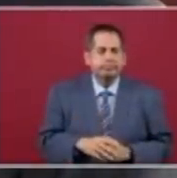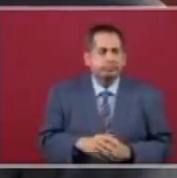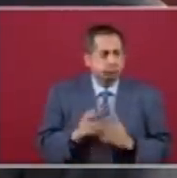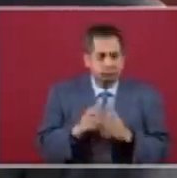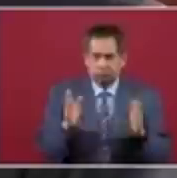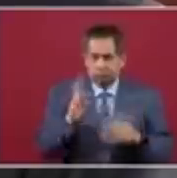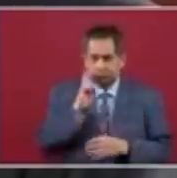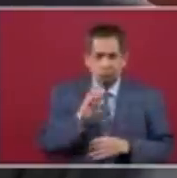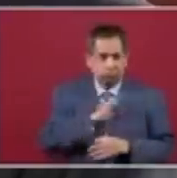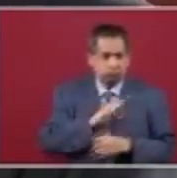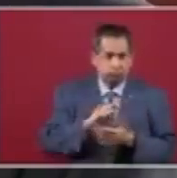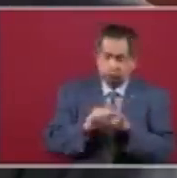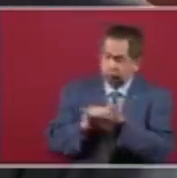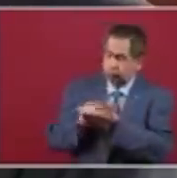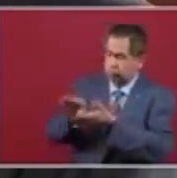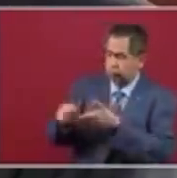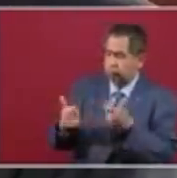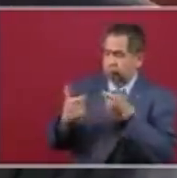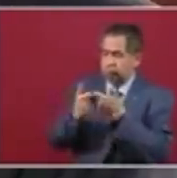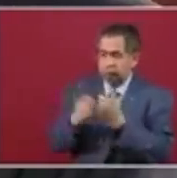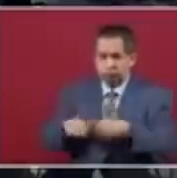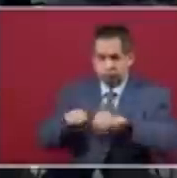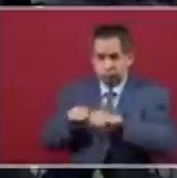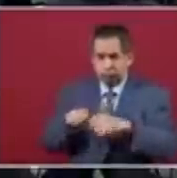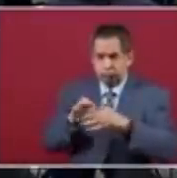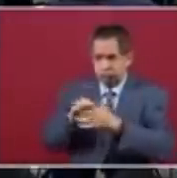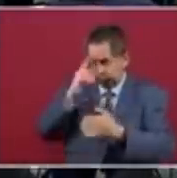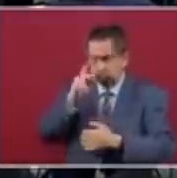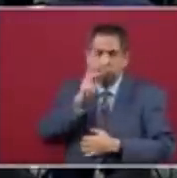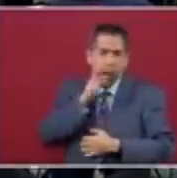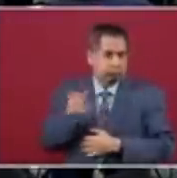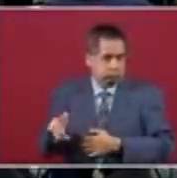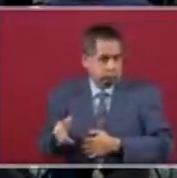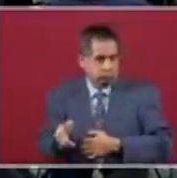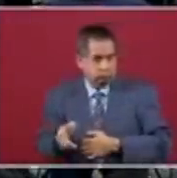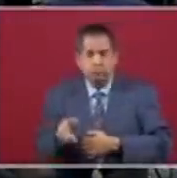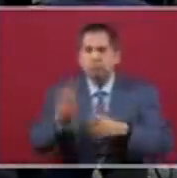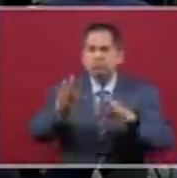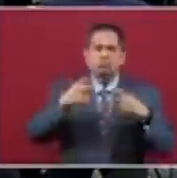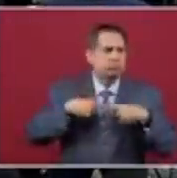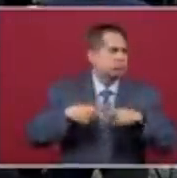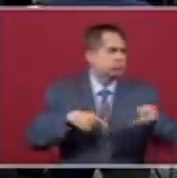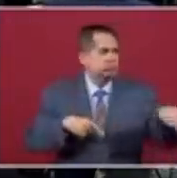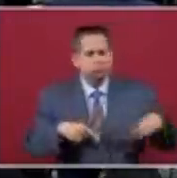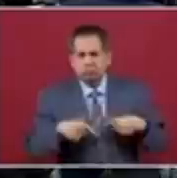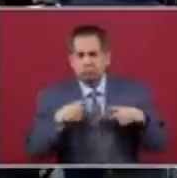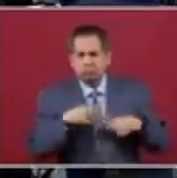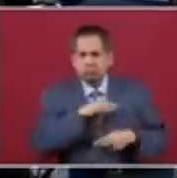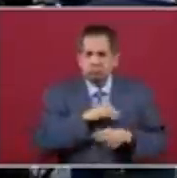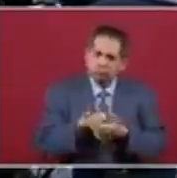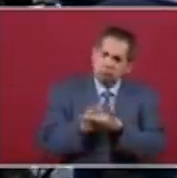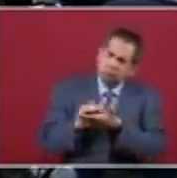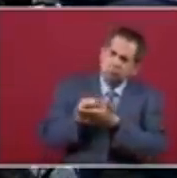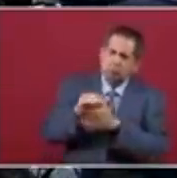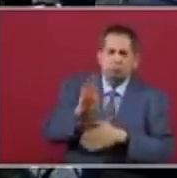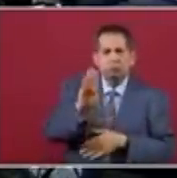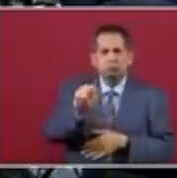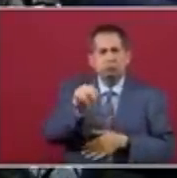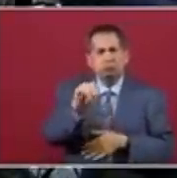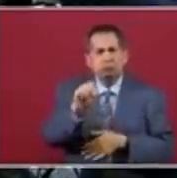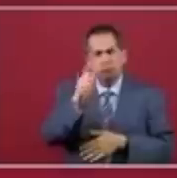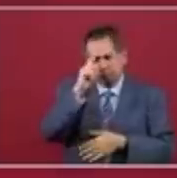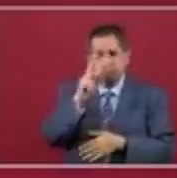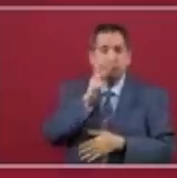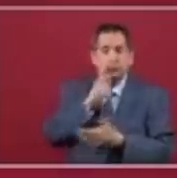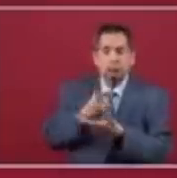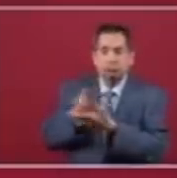las posibilidades de inversión. En este caso, para Pemex, los ciudadanos de Apoe puedan invertir en bonos en Pemex para su rescate.